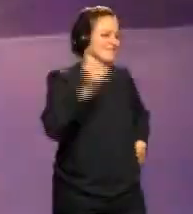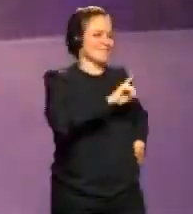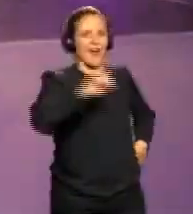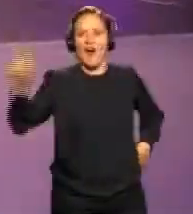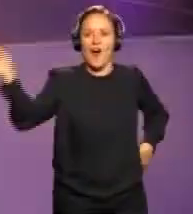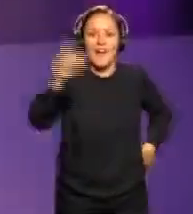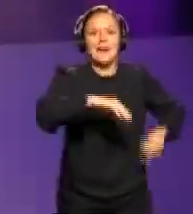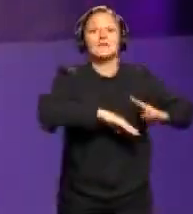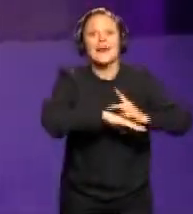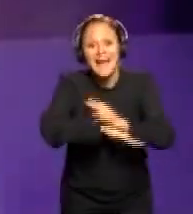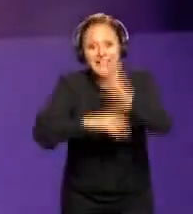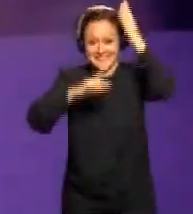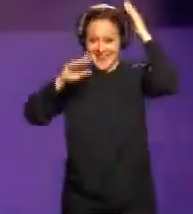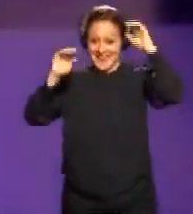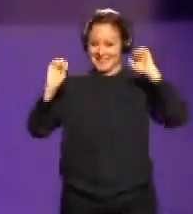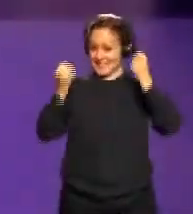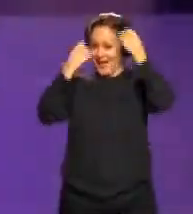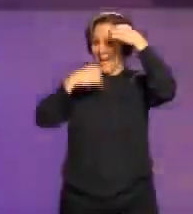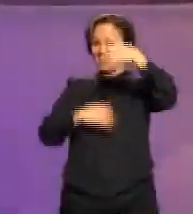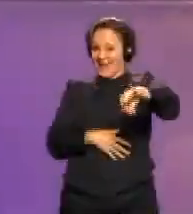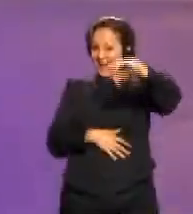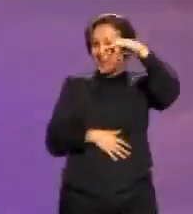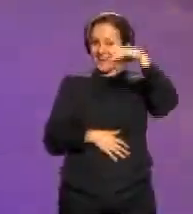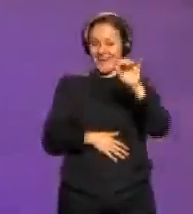¡No! ¡La cucaracha!